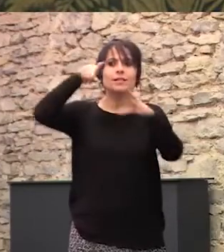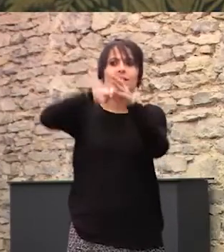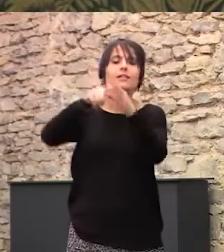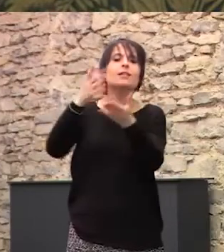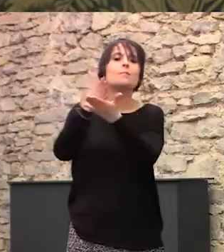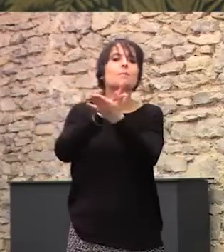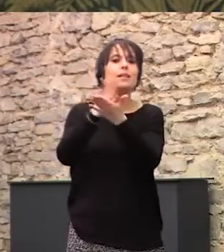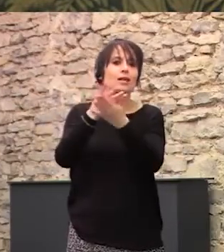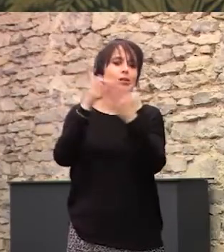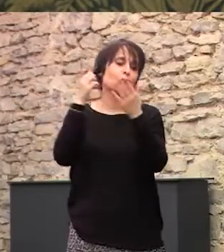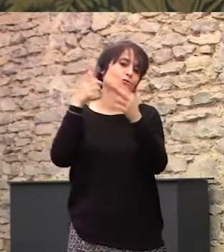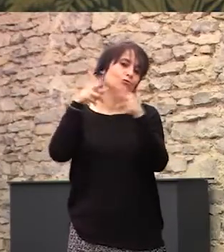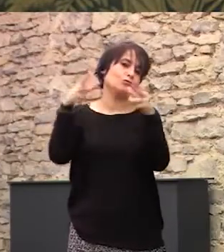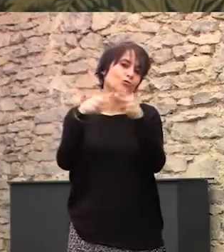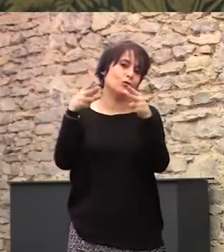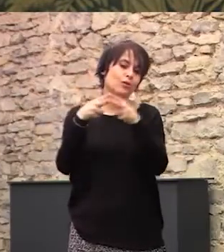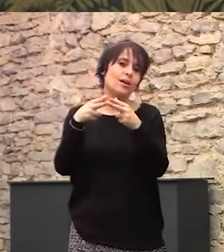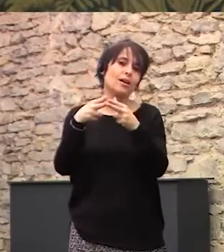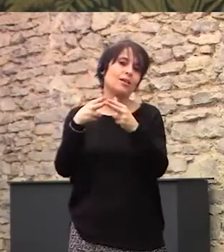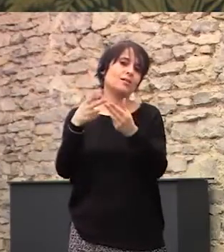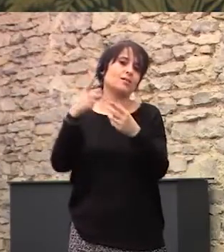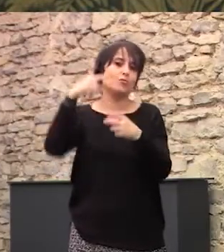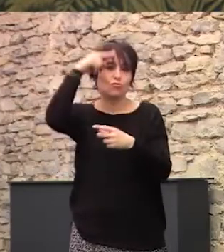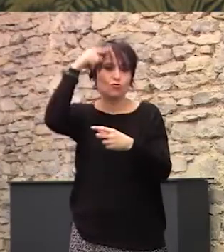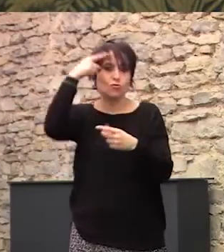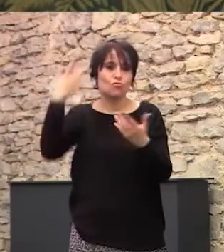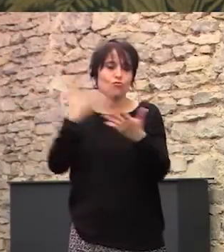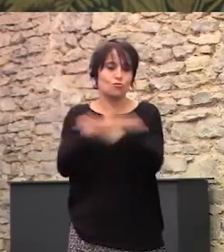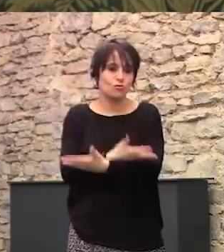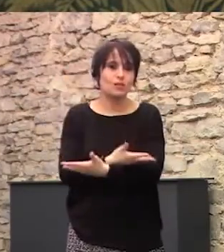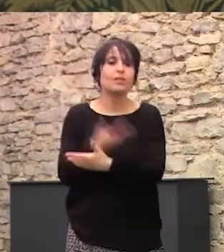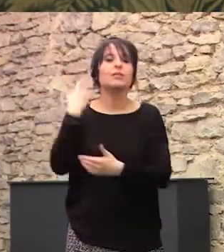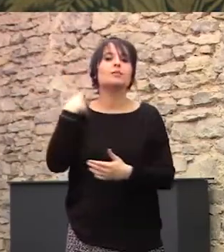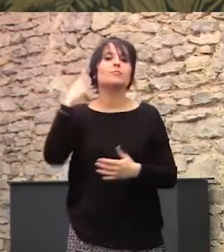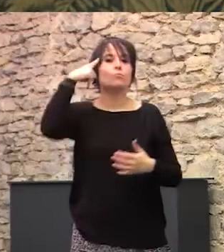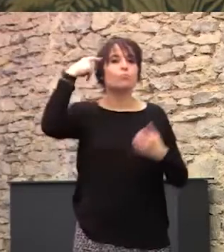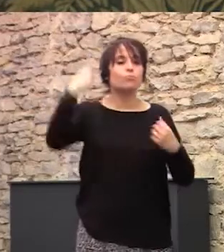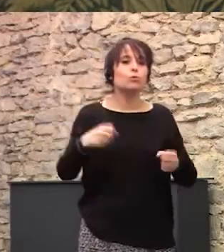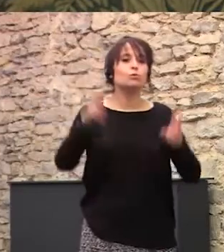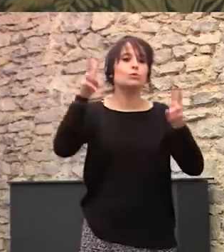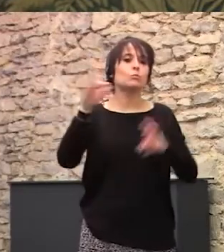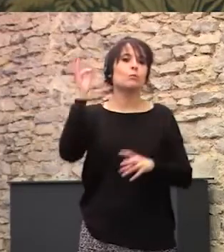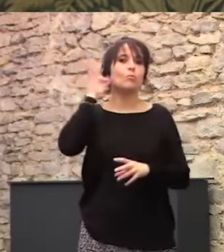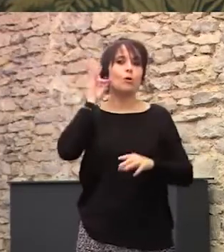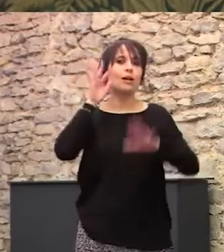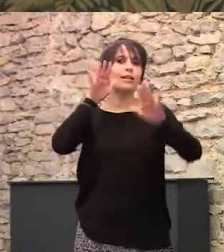y educación intercultural. Es especialista en mujer e islam.